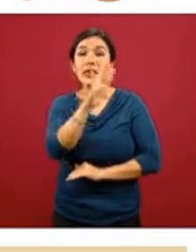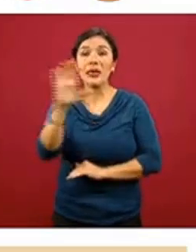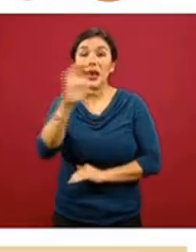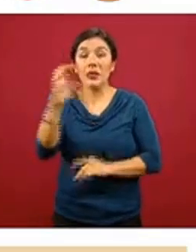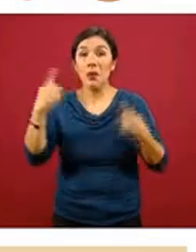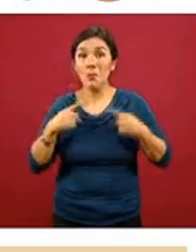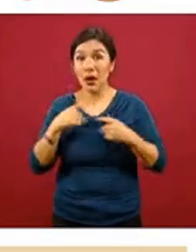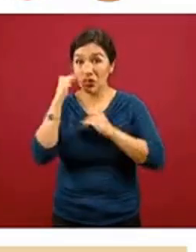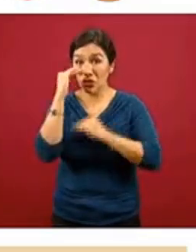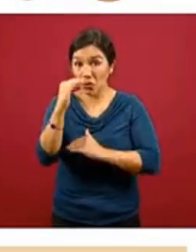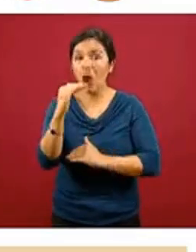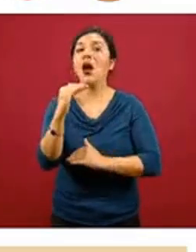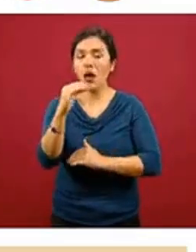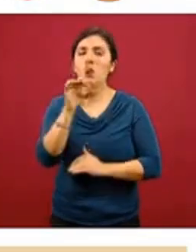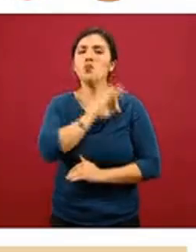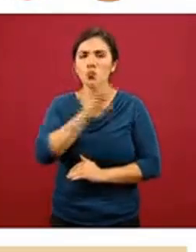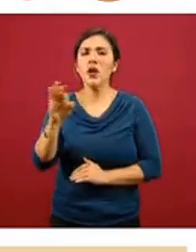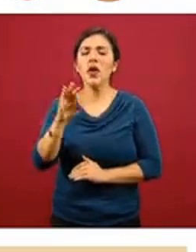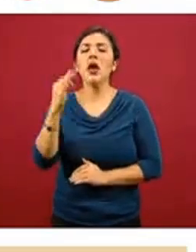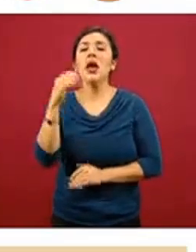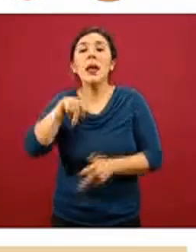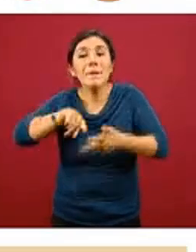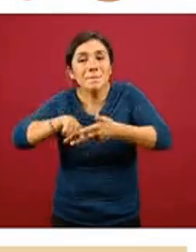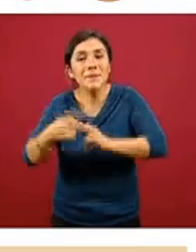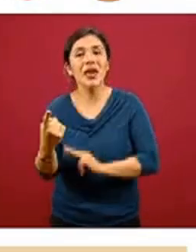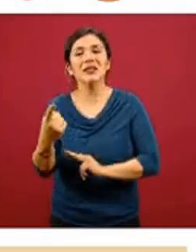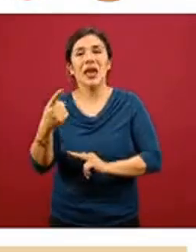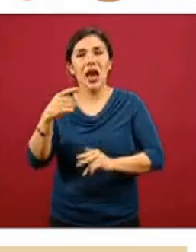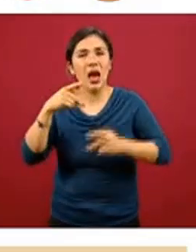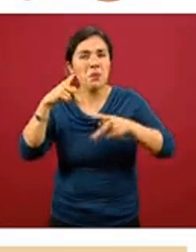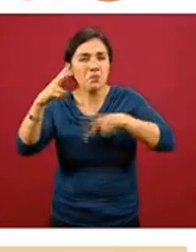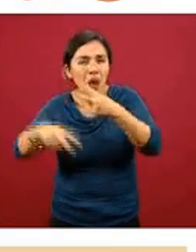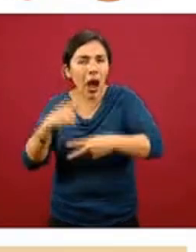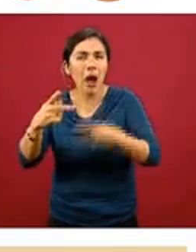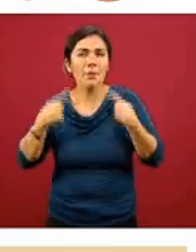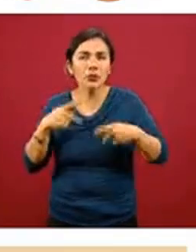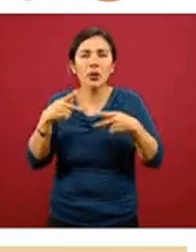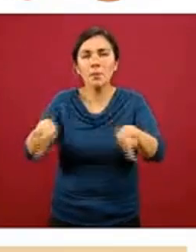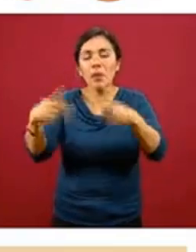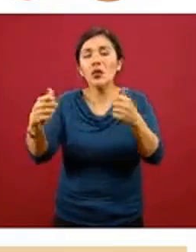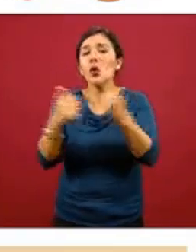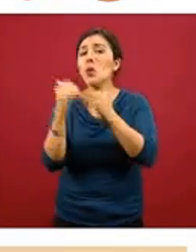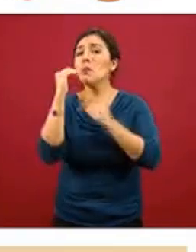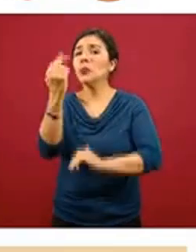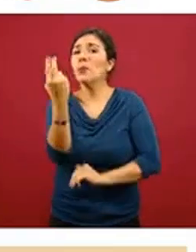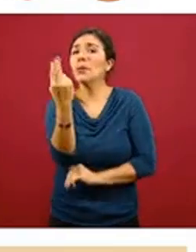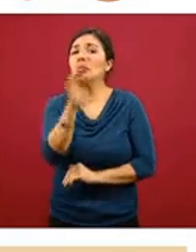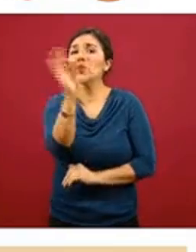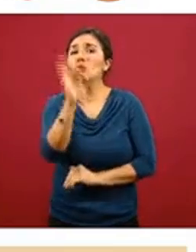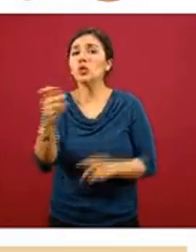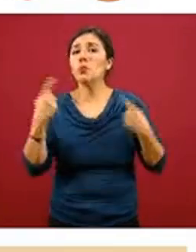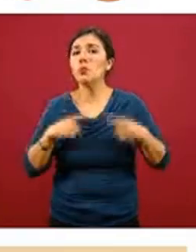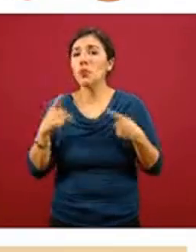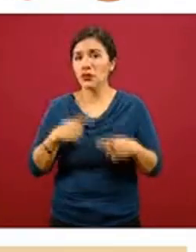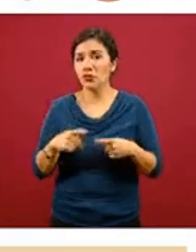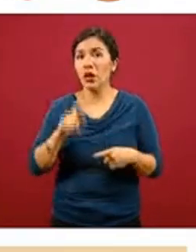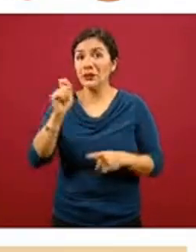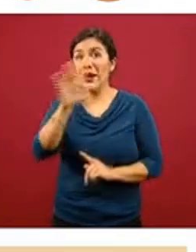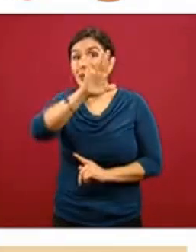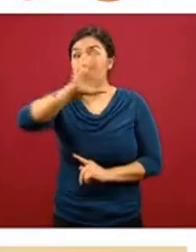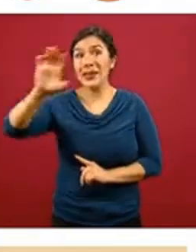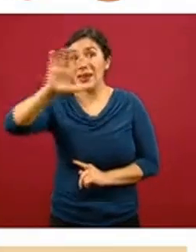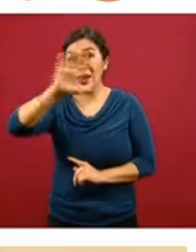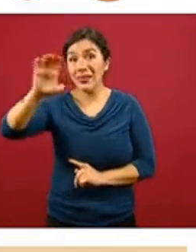500 localidades, en naranja empiezan ligeramente con un aforo del 25%, es decir, un cuarto de la